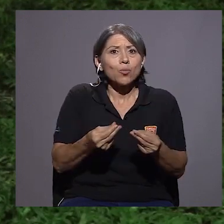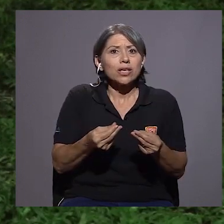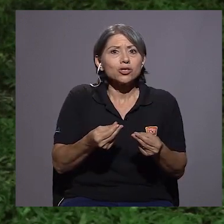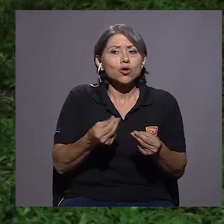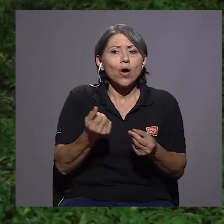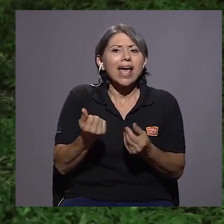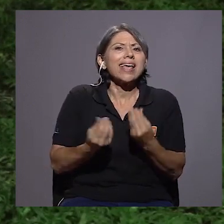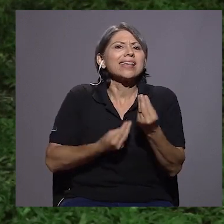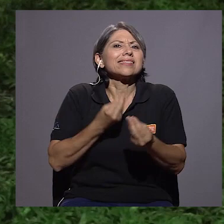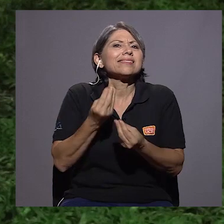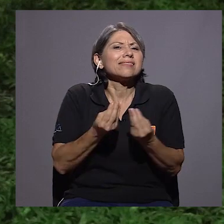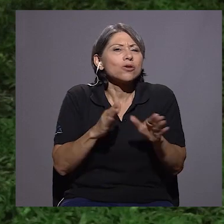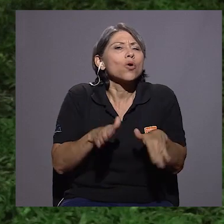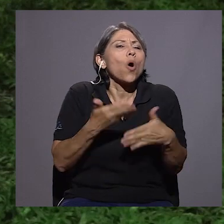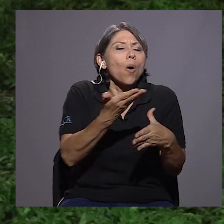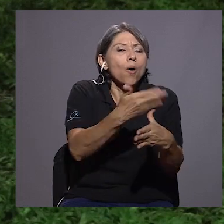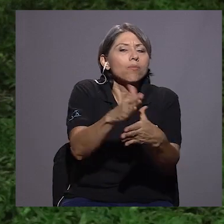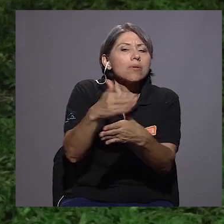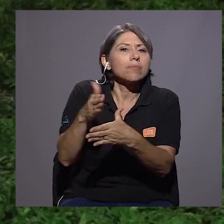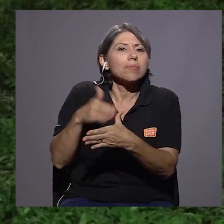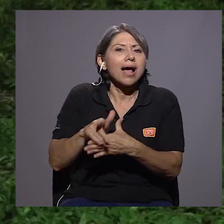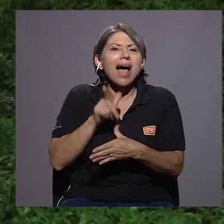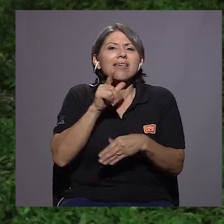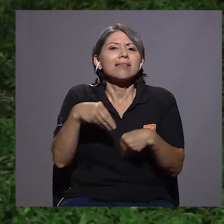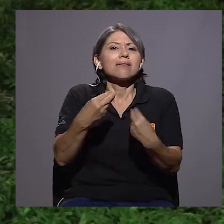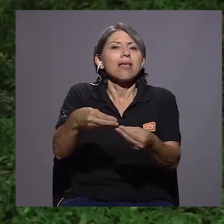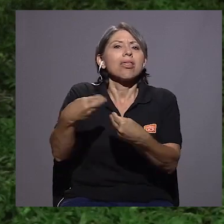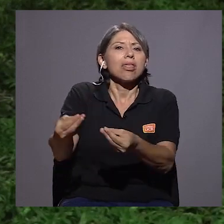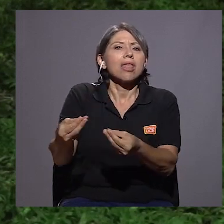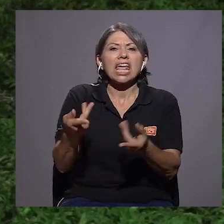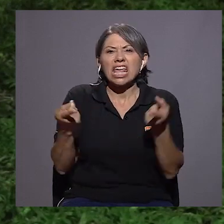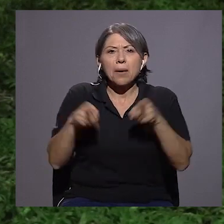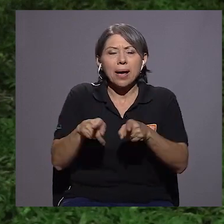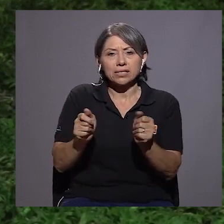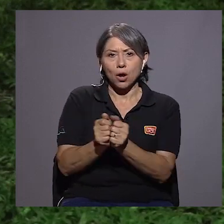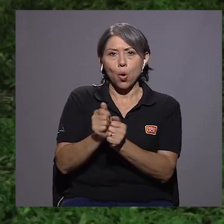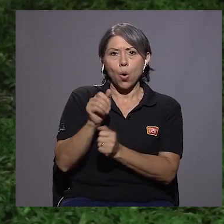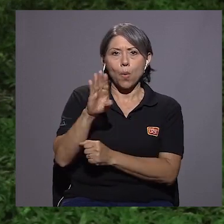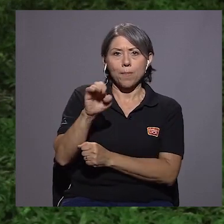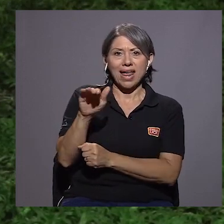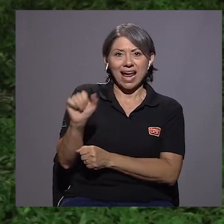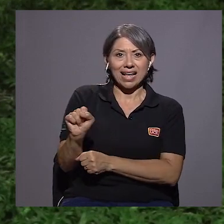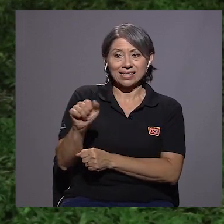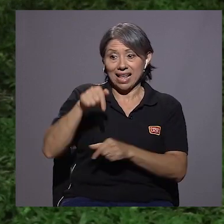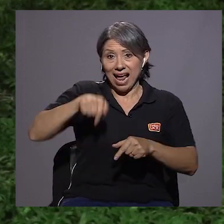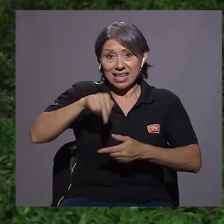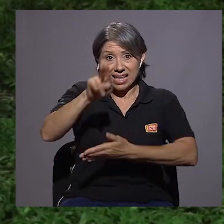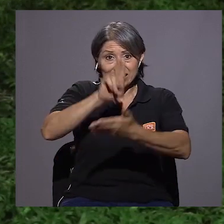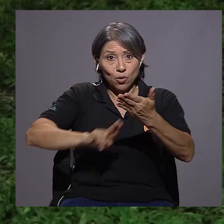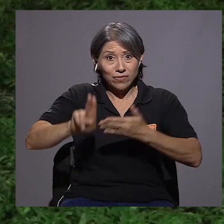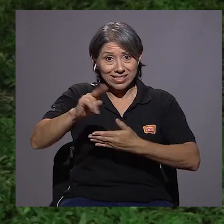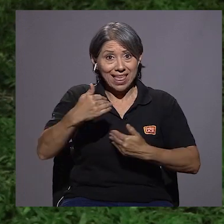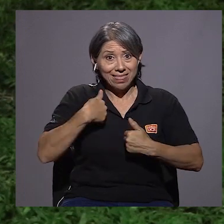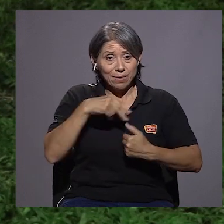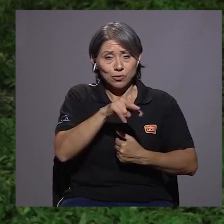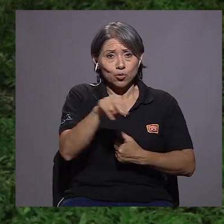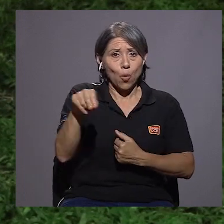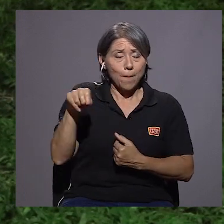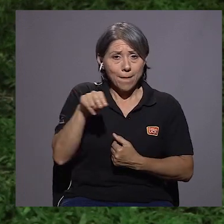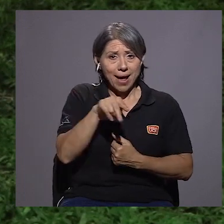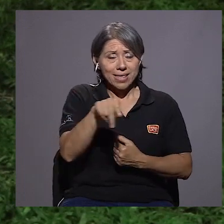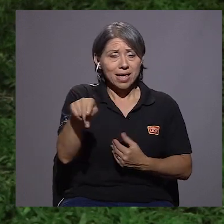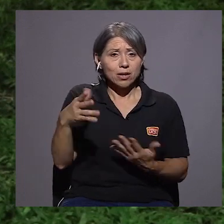¿a quién está sosteniendo? ¿Cómo se está distribuyendo? Y finalmente, ¿qué pasa con las becas? En esta universidad tenemos compañeros y compañeras